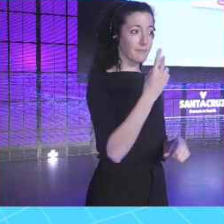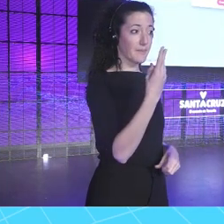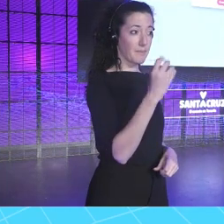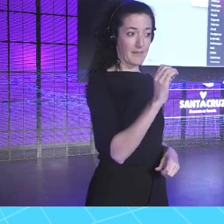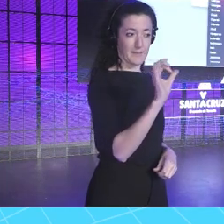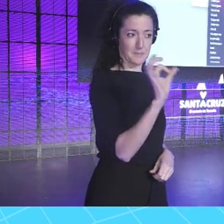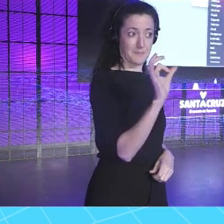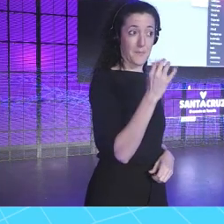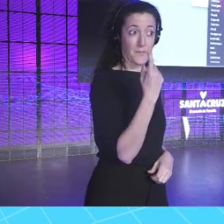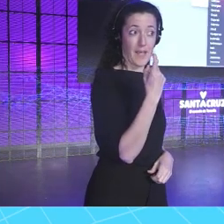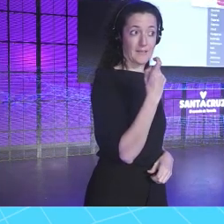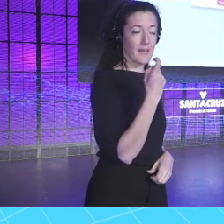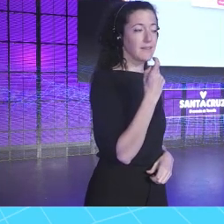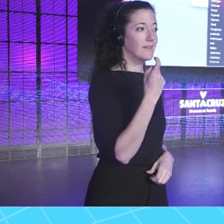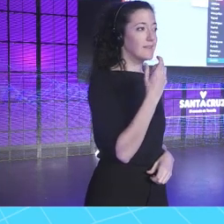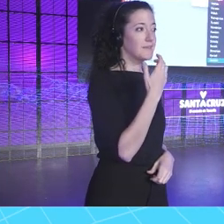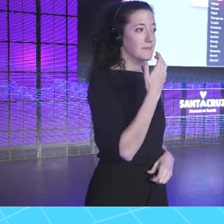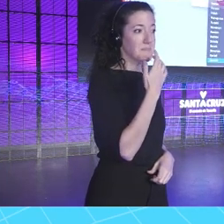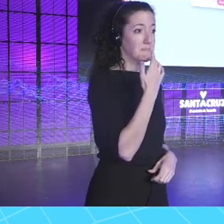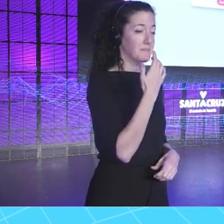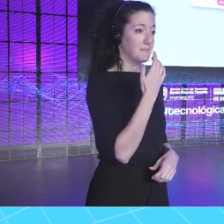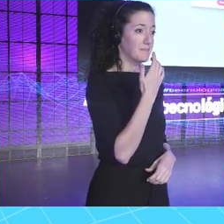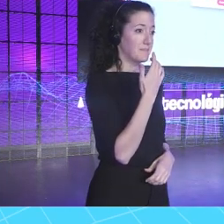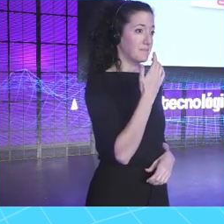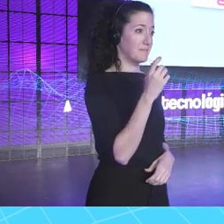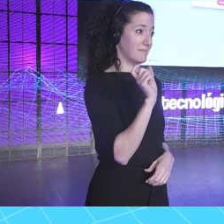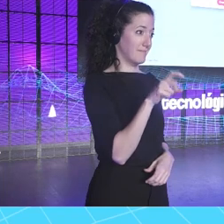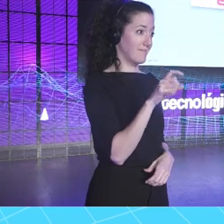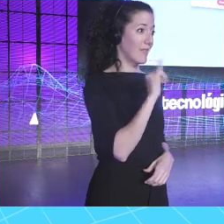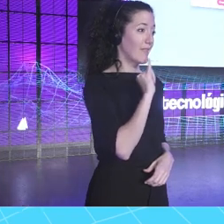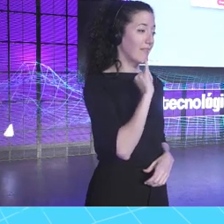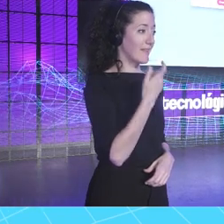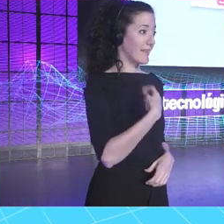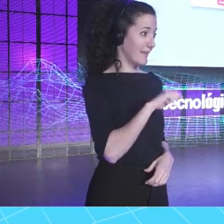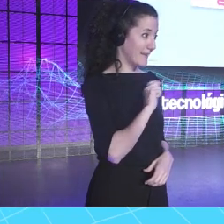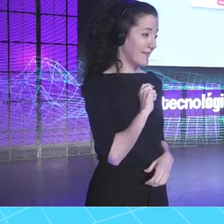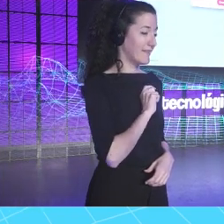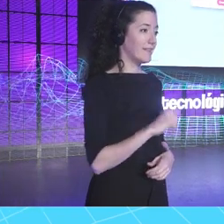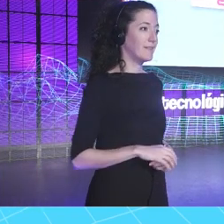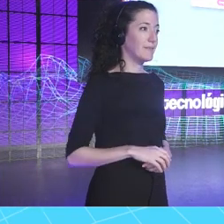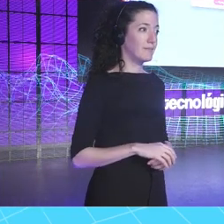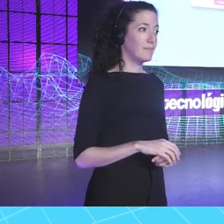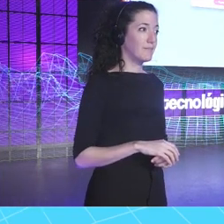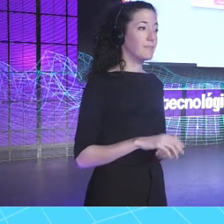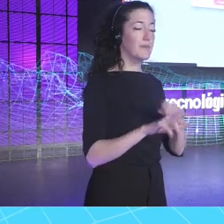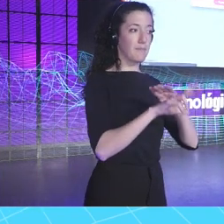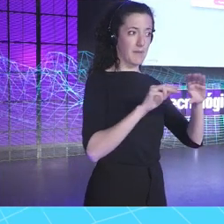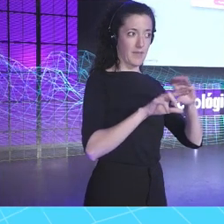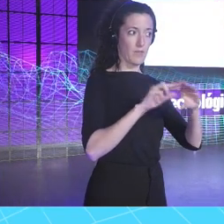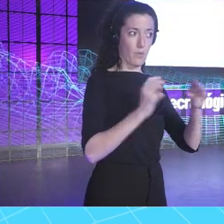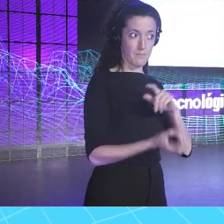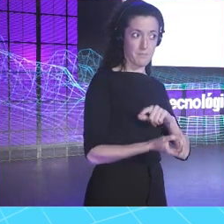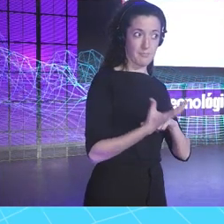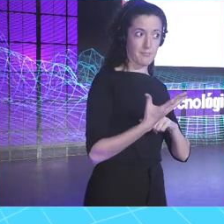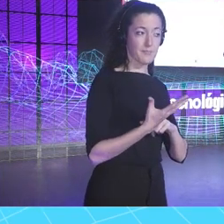nos vamos a España spanish y creamos hiking un vídeo qué